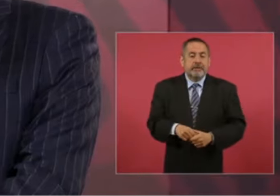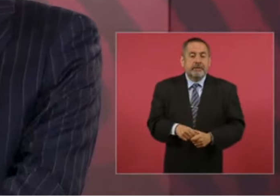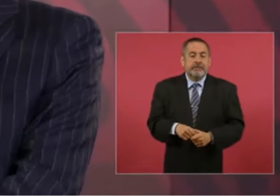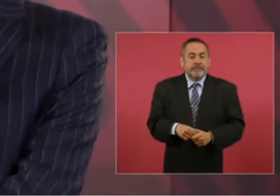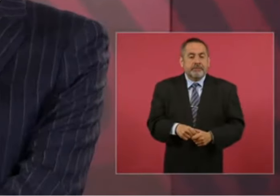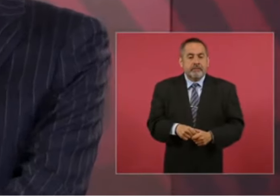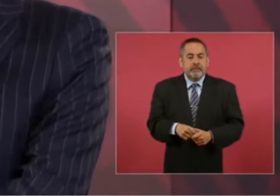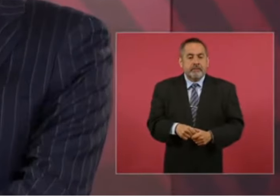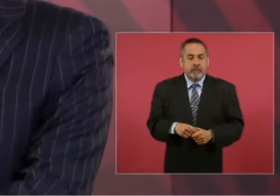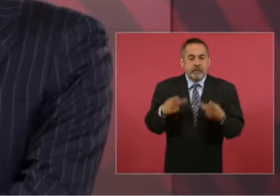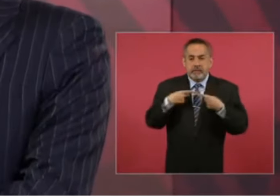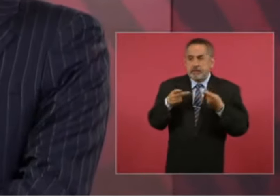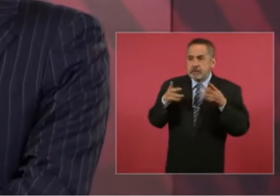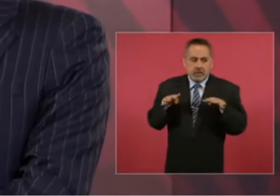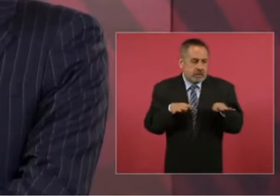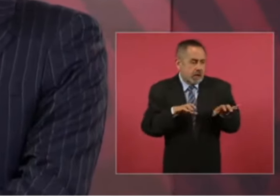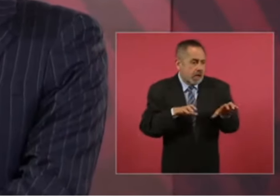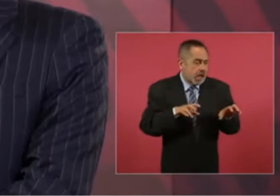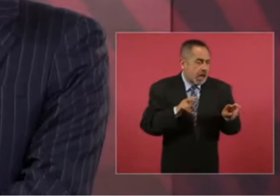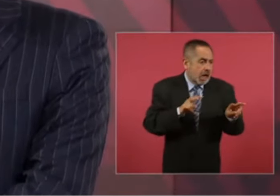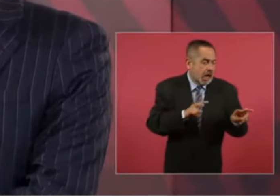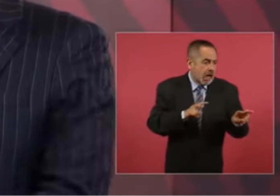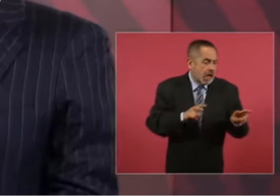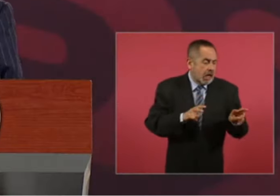y pues tenían a la gente